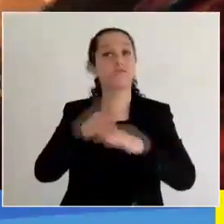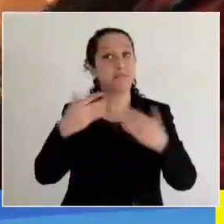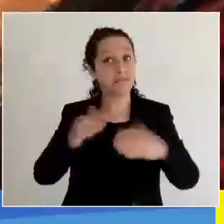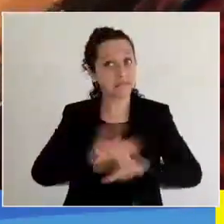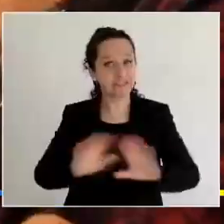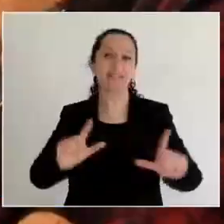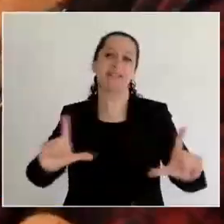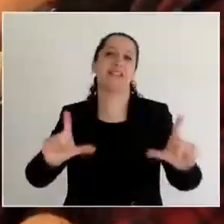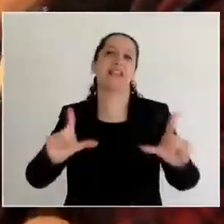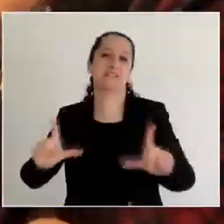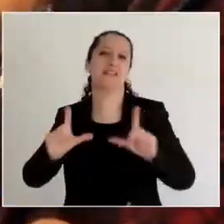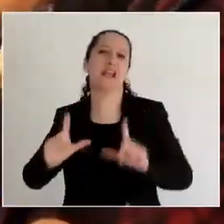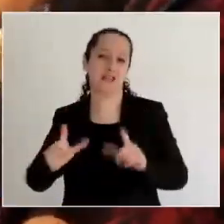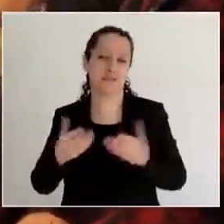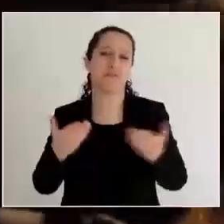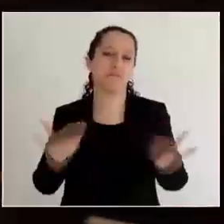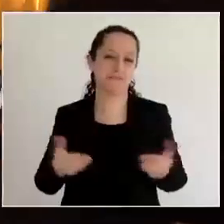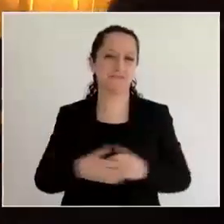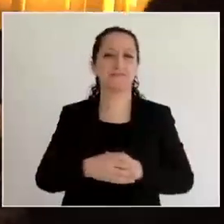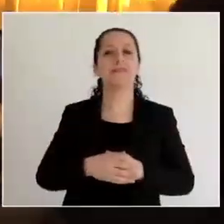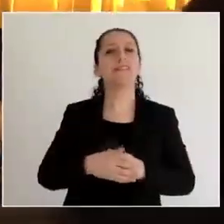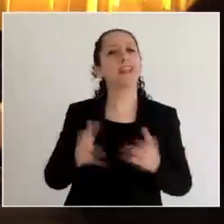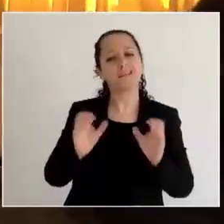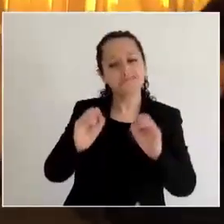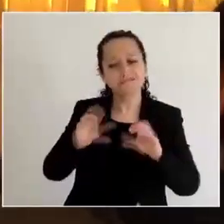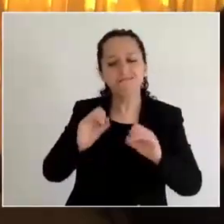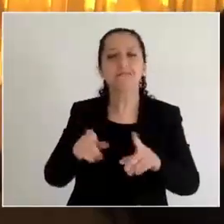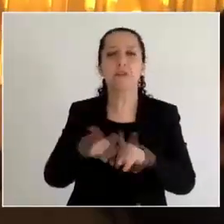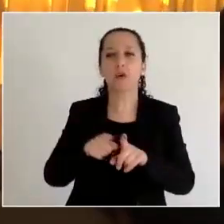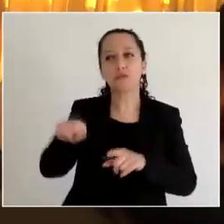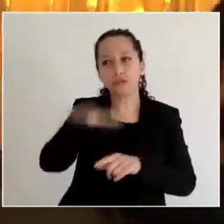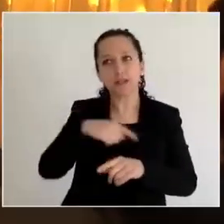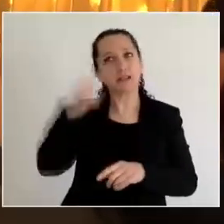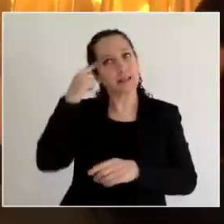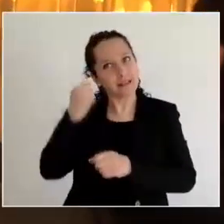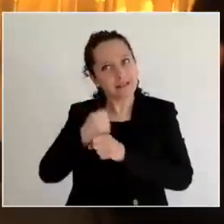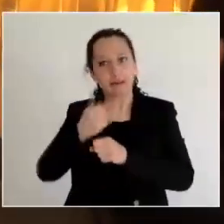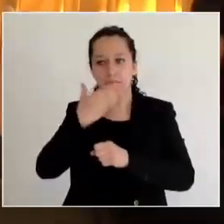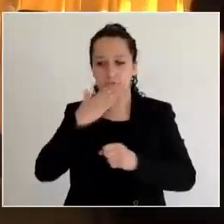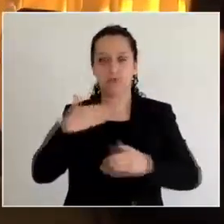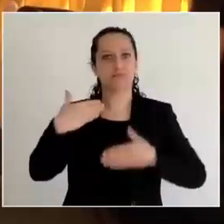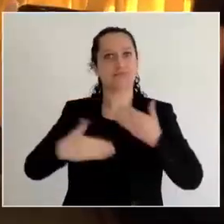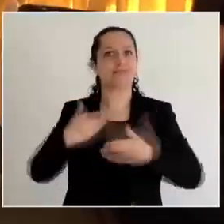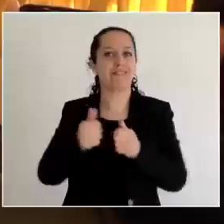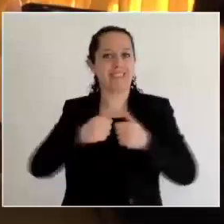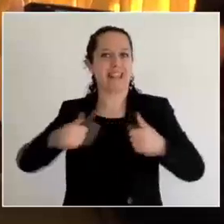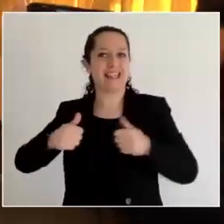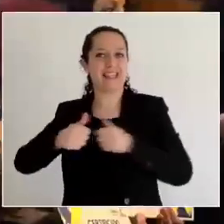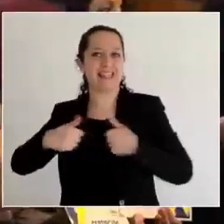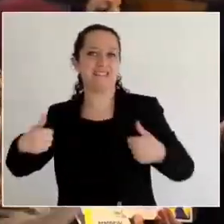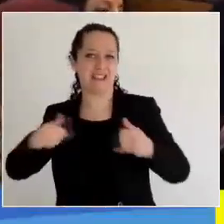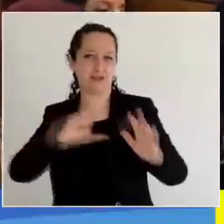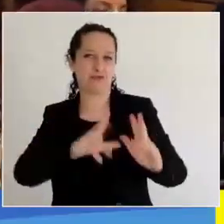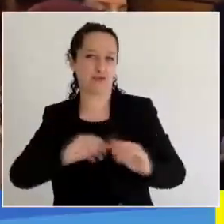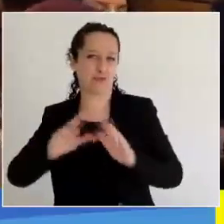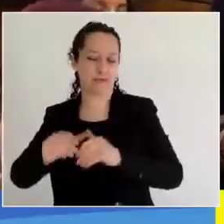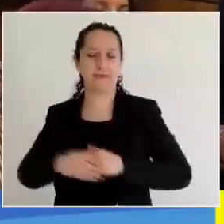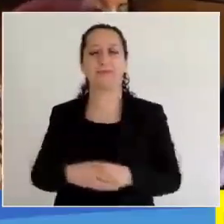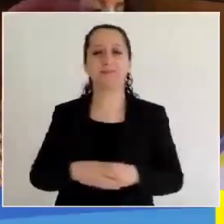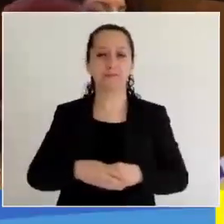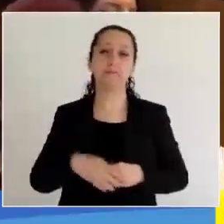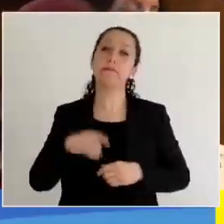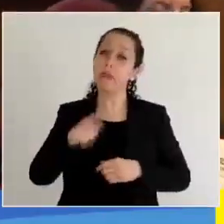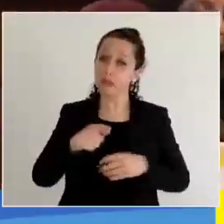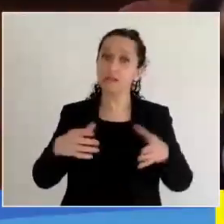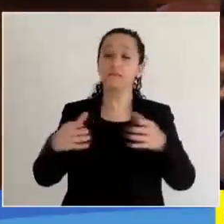programa que ejecutó el municipio con el objetivo de entregarles las herramientas básicas para dirigir sus organizaciones. La iniciativa